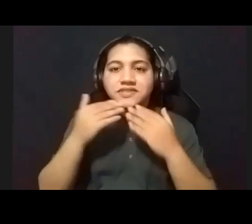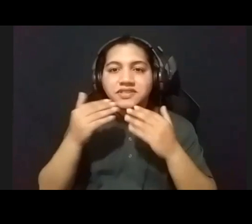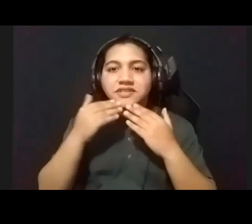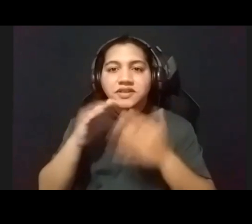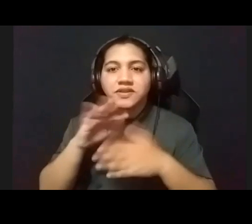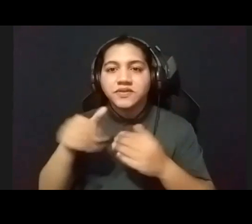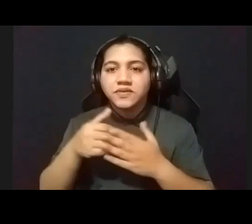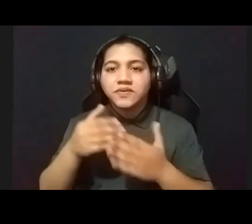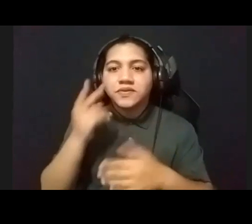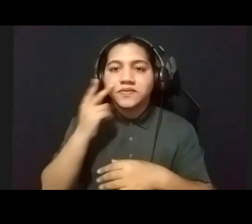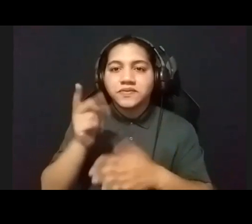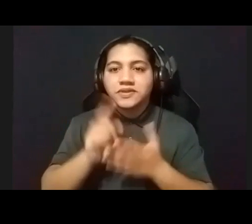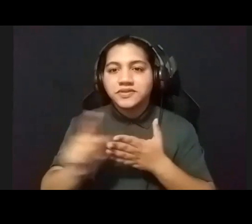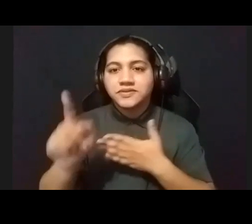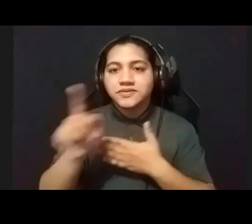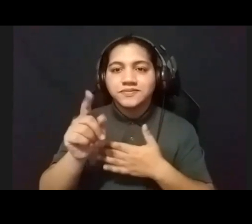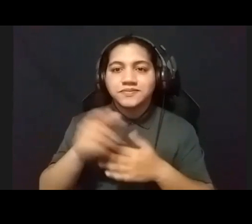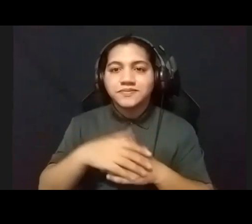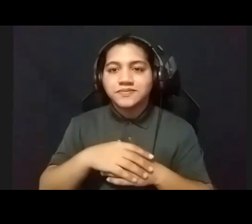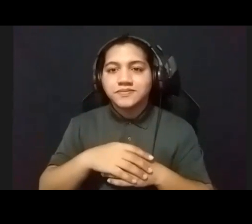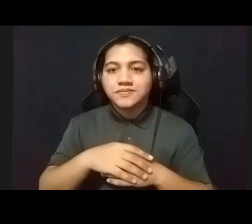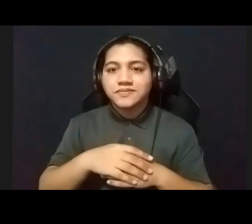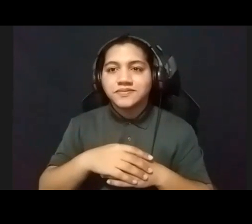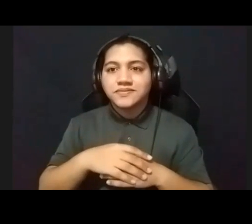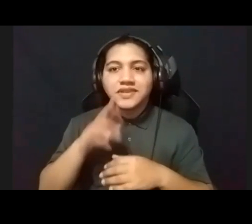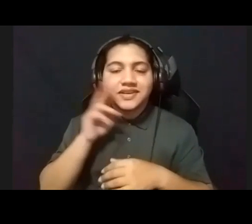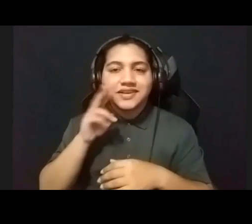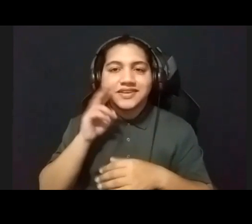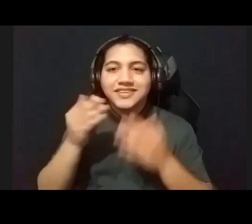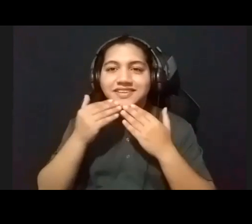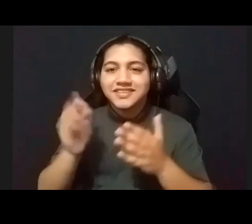y nos vemos la semana que viene. Y a Ricardo, gracias por haber sido